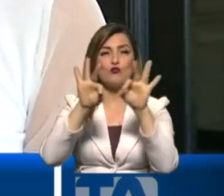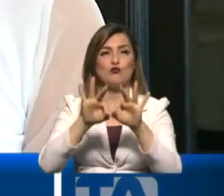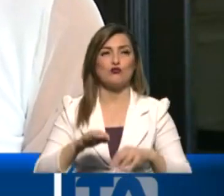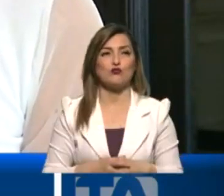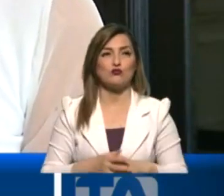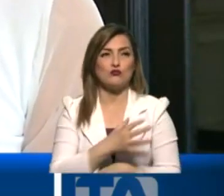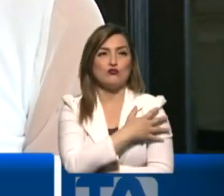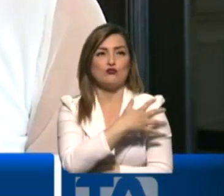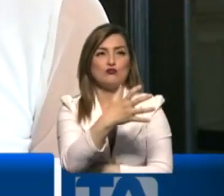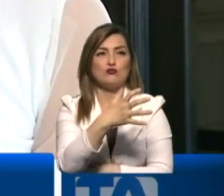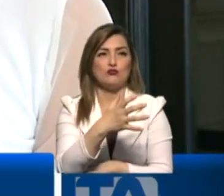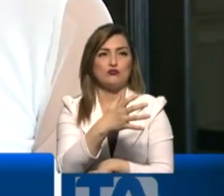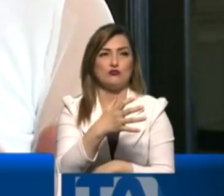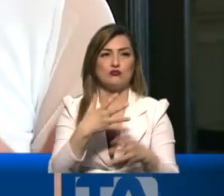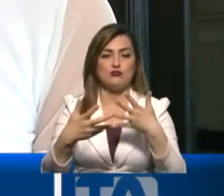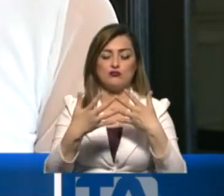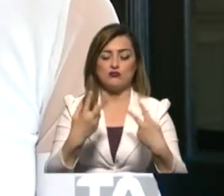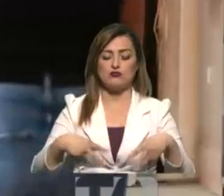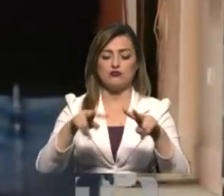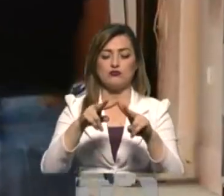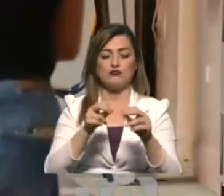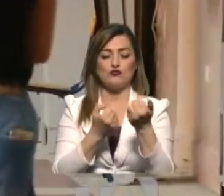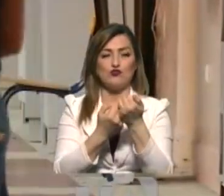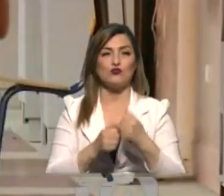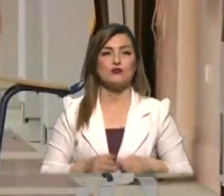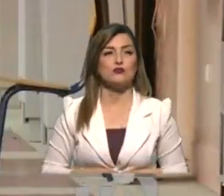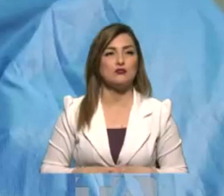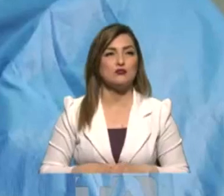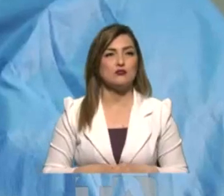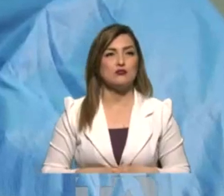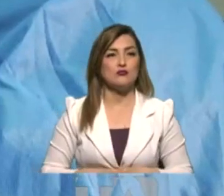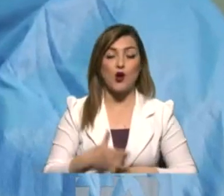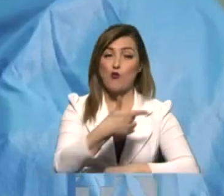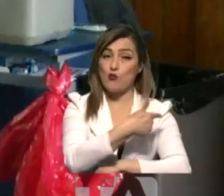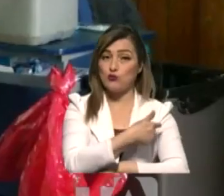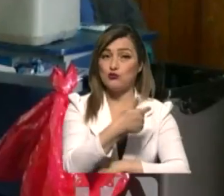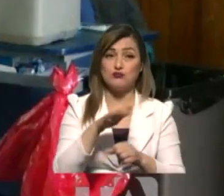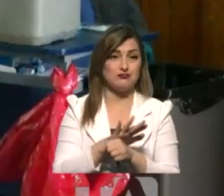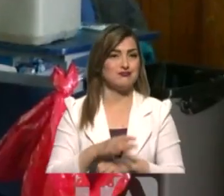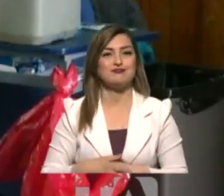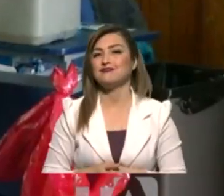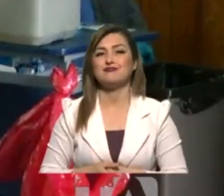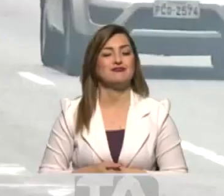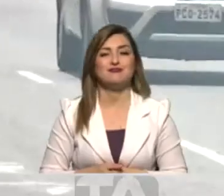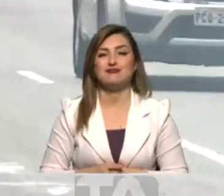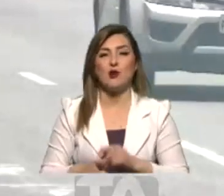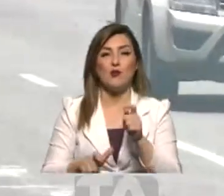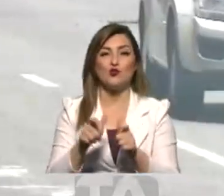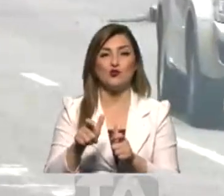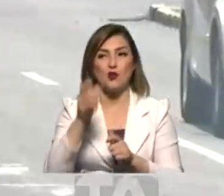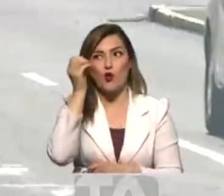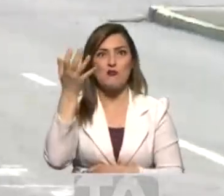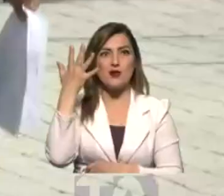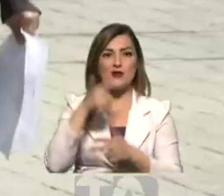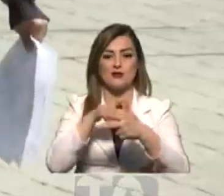para fortalecer los valores de transparencia, de apoyo. Y ponen énfasis en que solo la vacunación no es suficiente y los ciudadanos no debemos